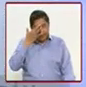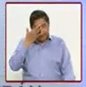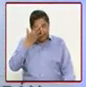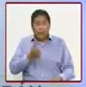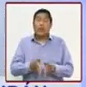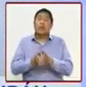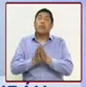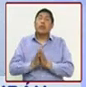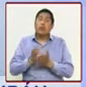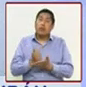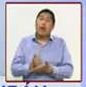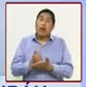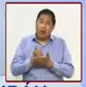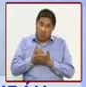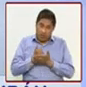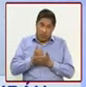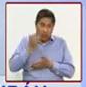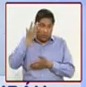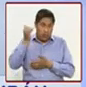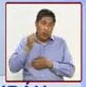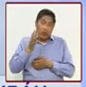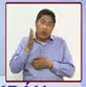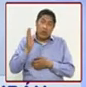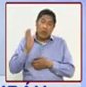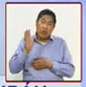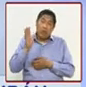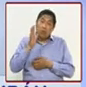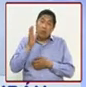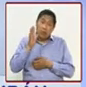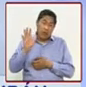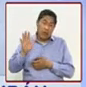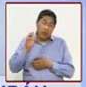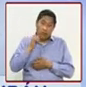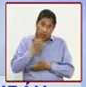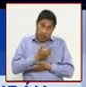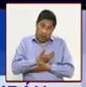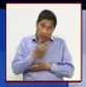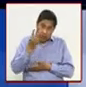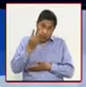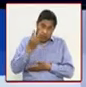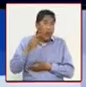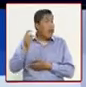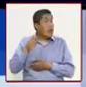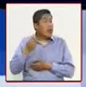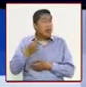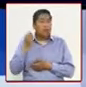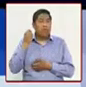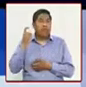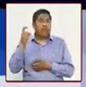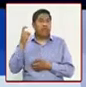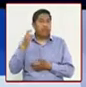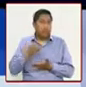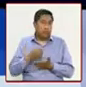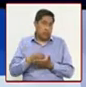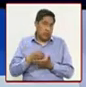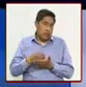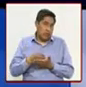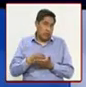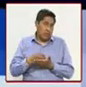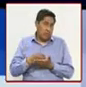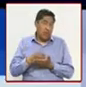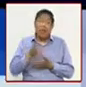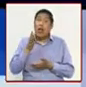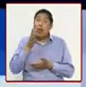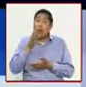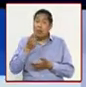Estamos pidiendo la ayuda porque la mamá y la hija son los que necesitan de montos económicos y cada día suman. La